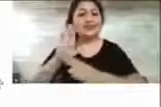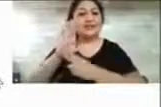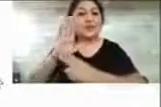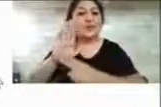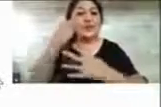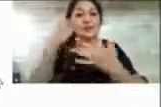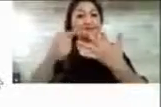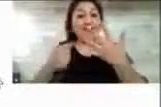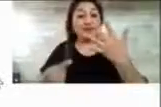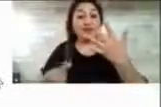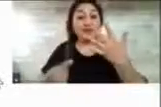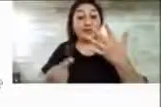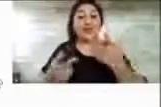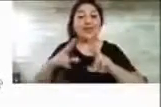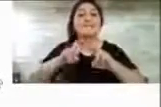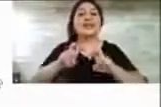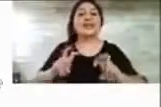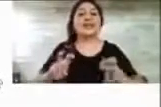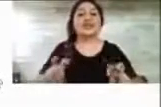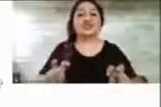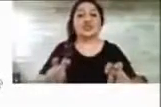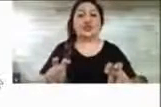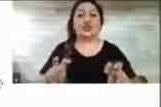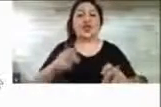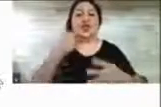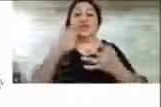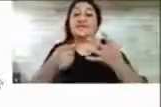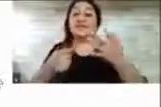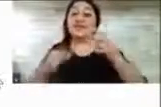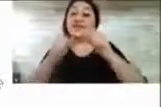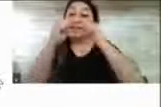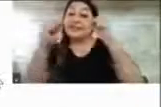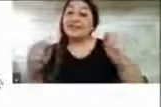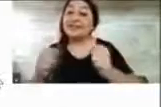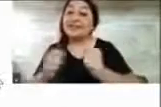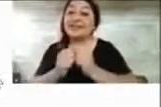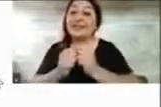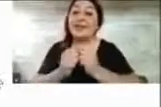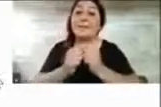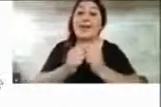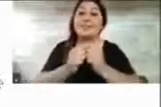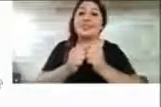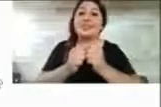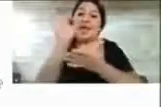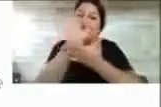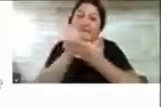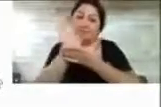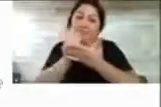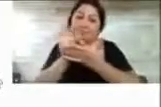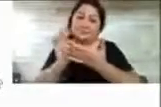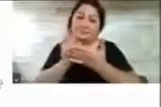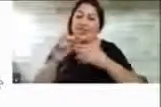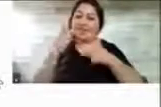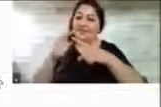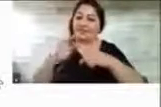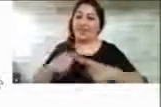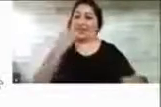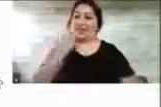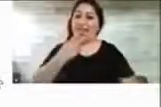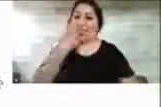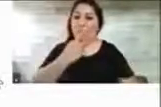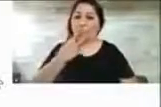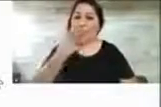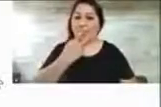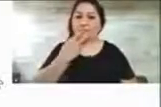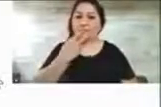distintas investigaciones en distintos sistemas ortográficos, en distintas lenguas, en los cuales Pablo,